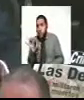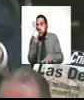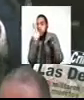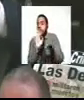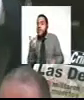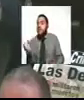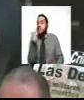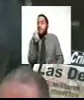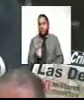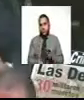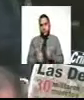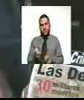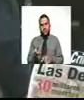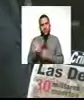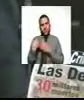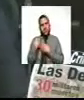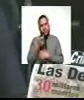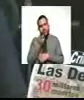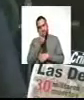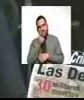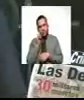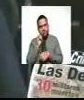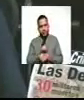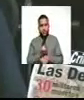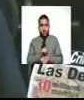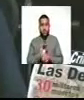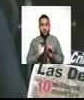los llamados a vigilar lo que sucede.